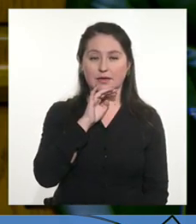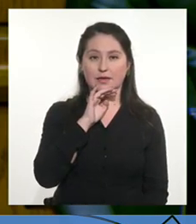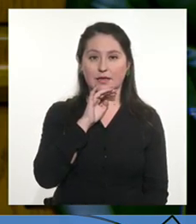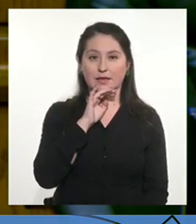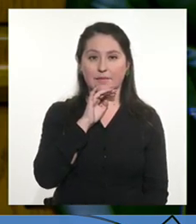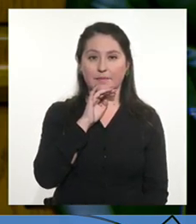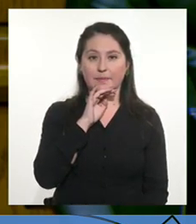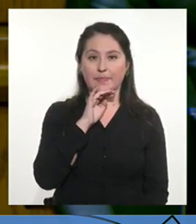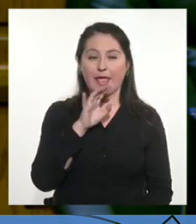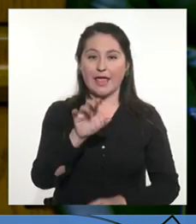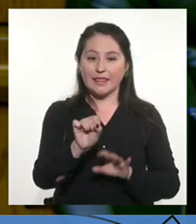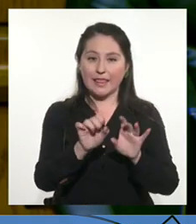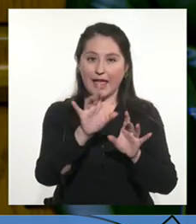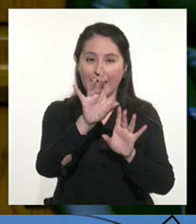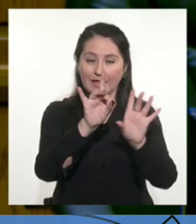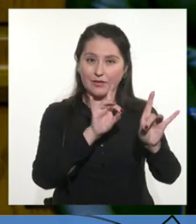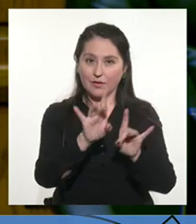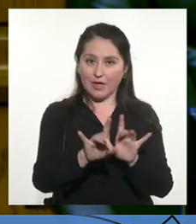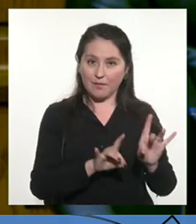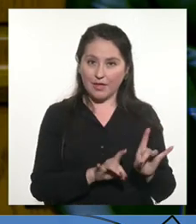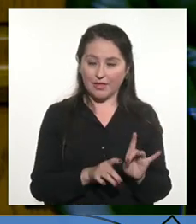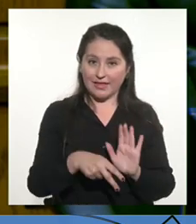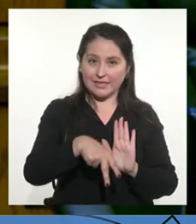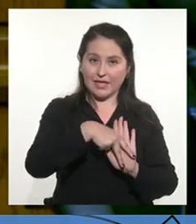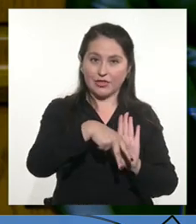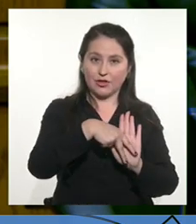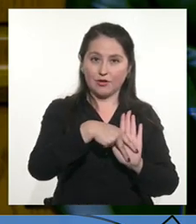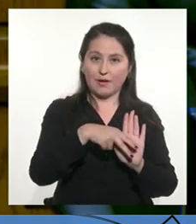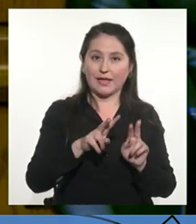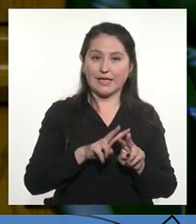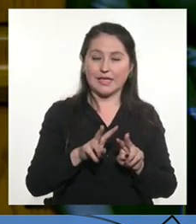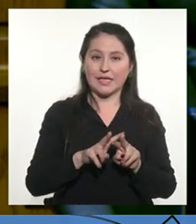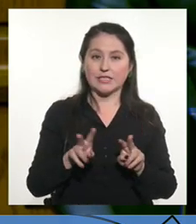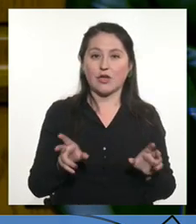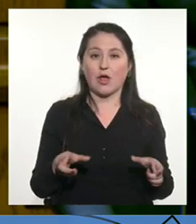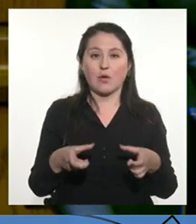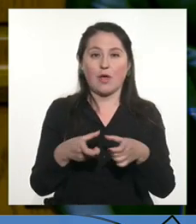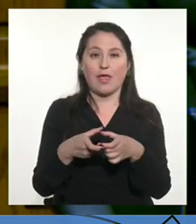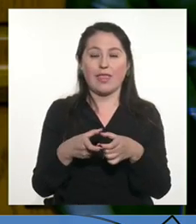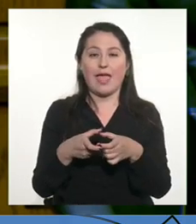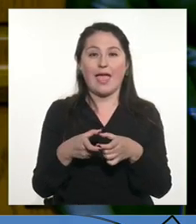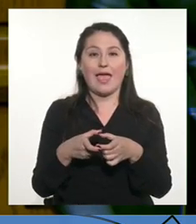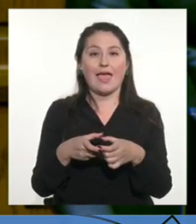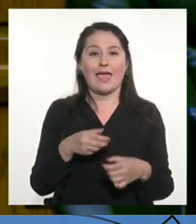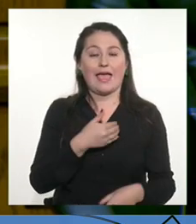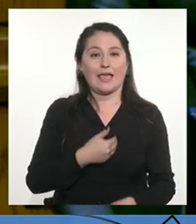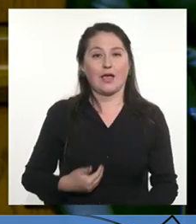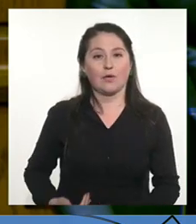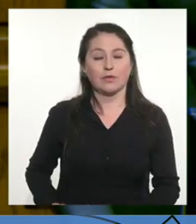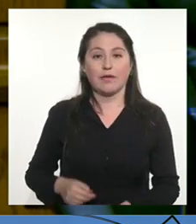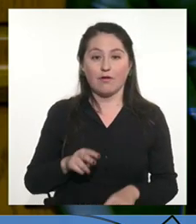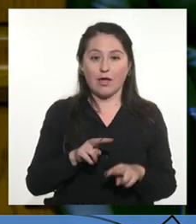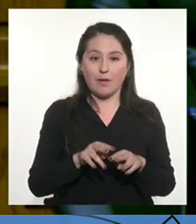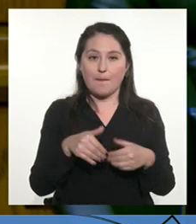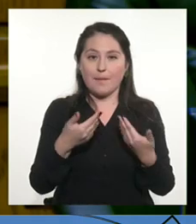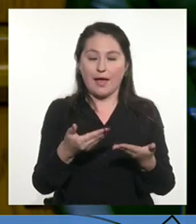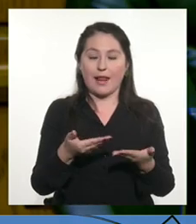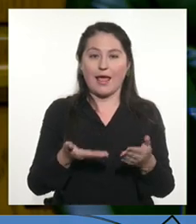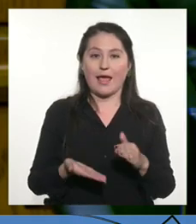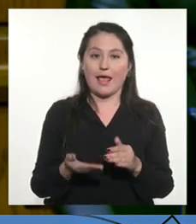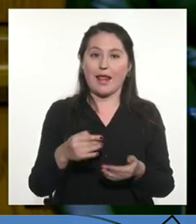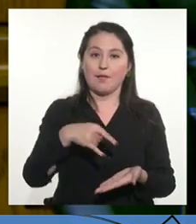de identificación de estas normas que ha realizado él por el ejecutivo para proponer este congreso nacional su derogación